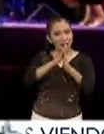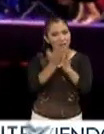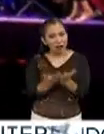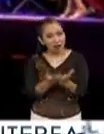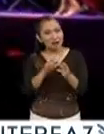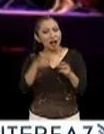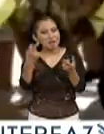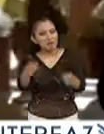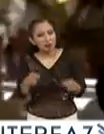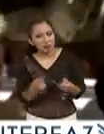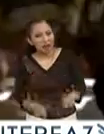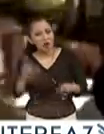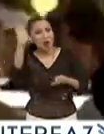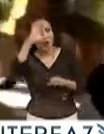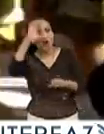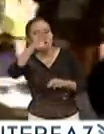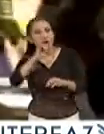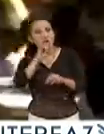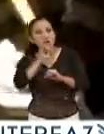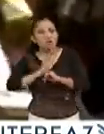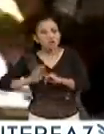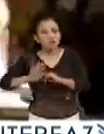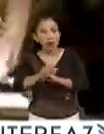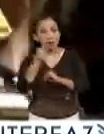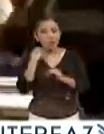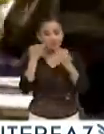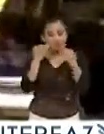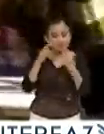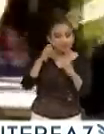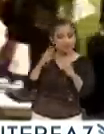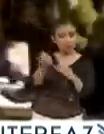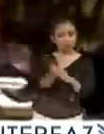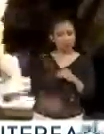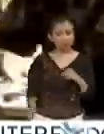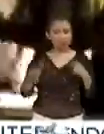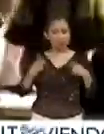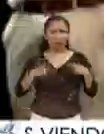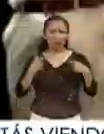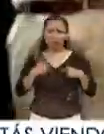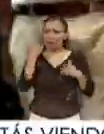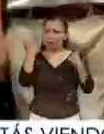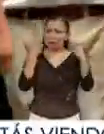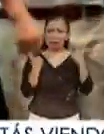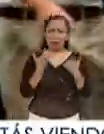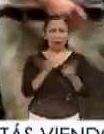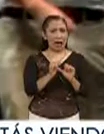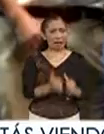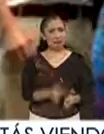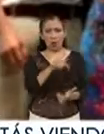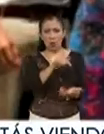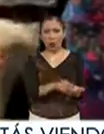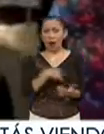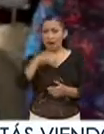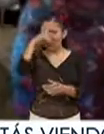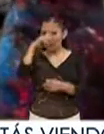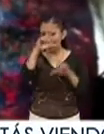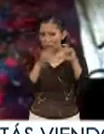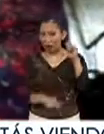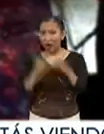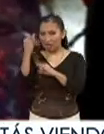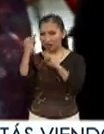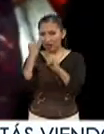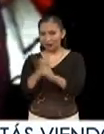literatura, música y cultura popular fueron testimonios del talento de grandes creadores y artistas locales, nacionales